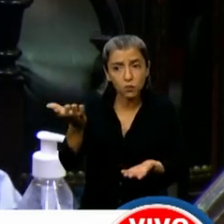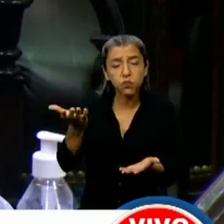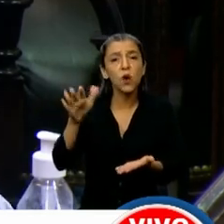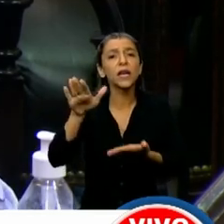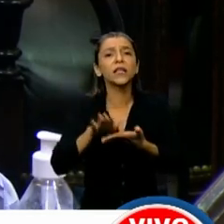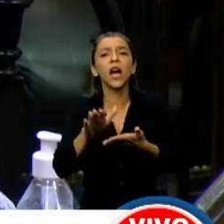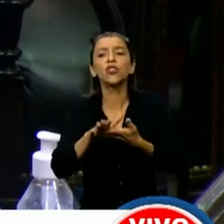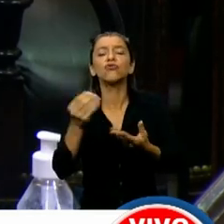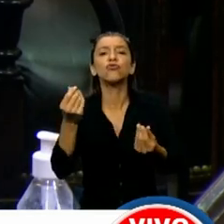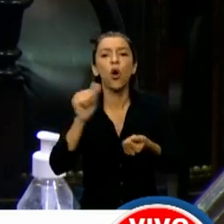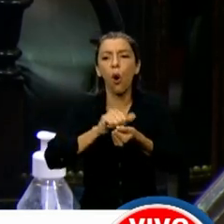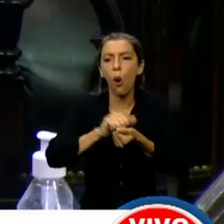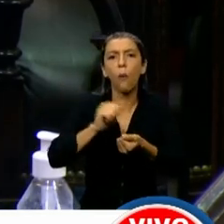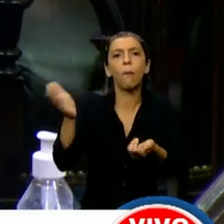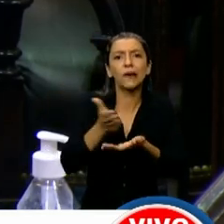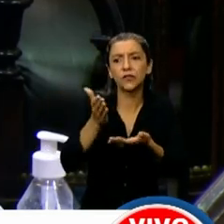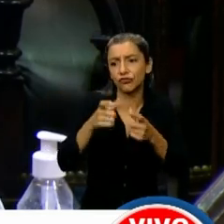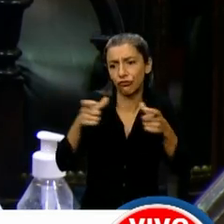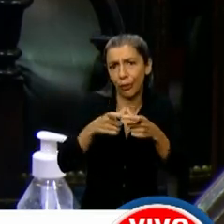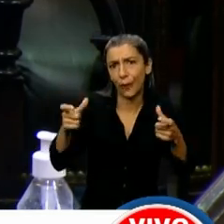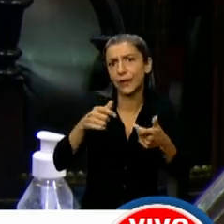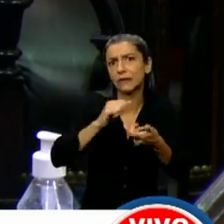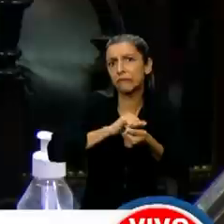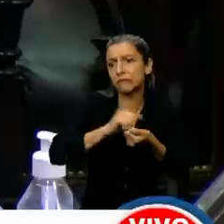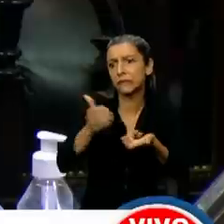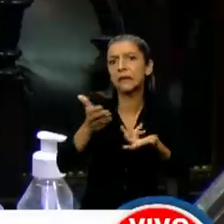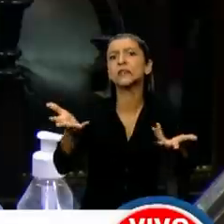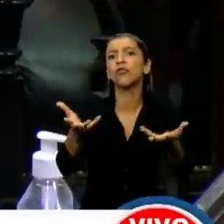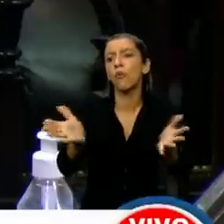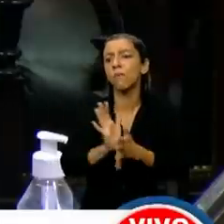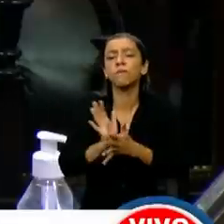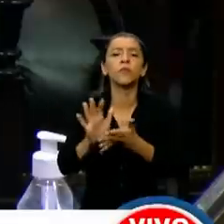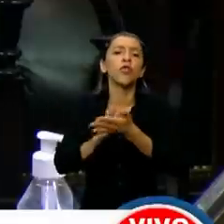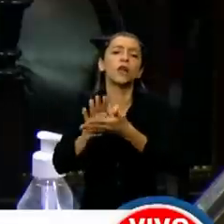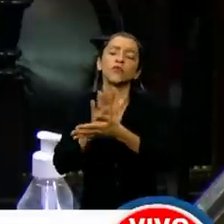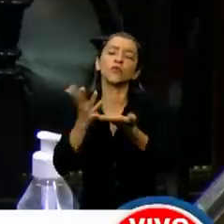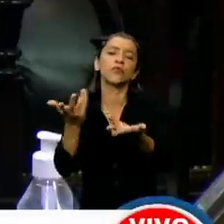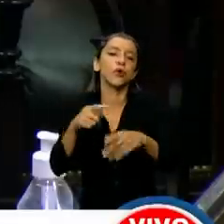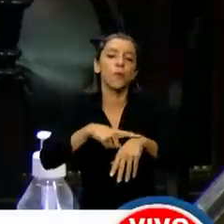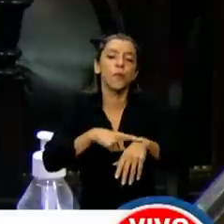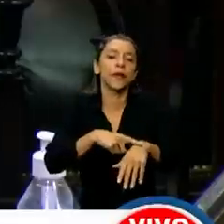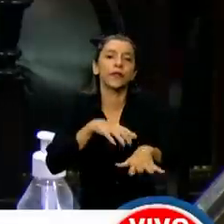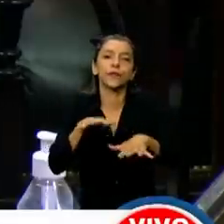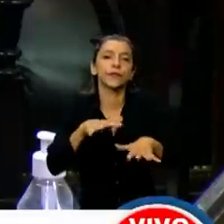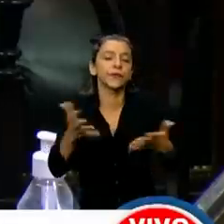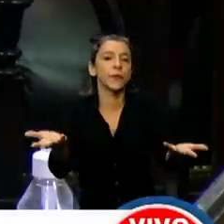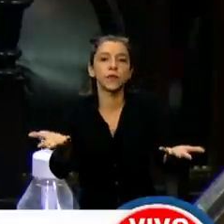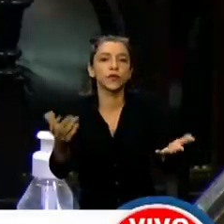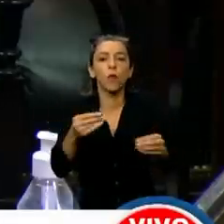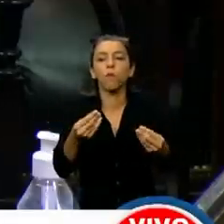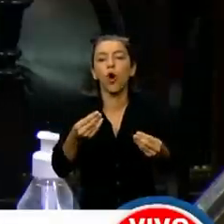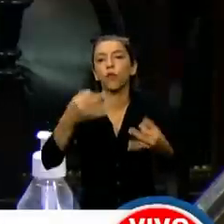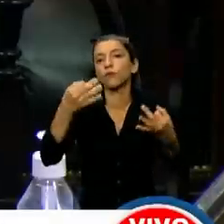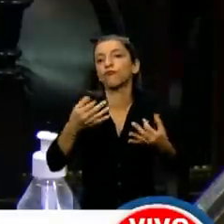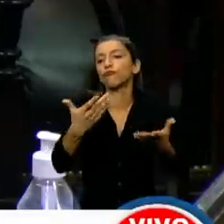proteger el tejido social y económico en un contexto de restricción si las restricciones valen como explicación